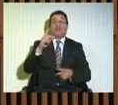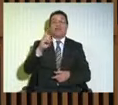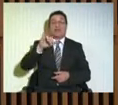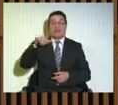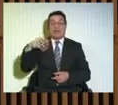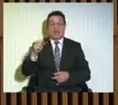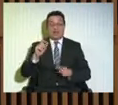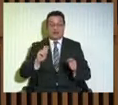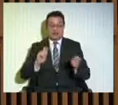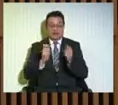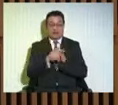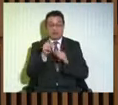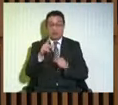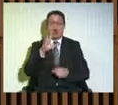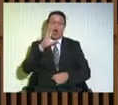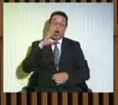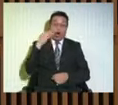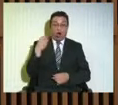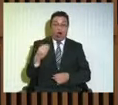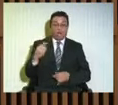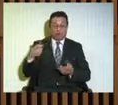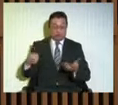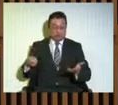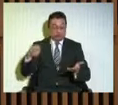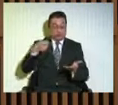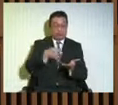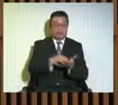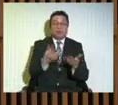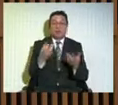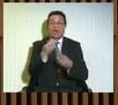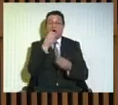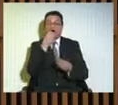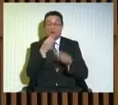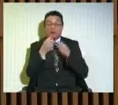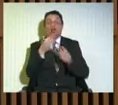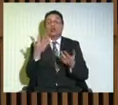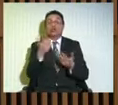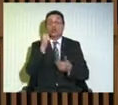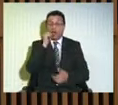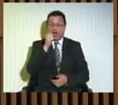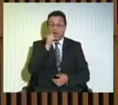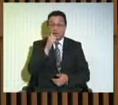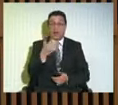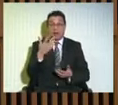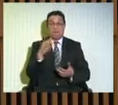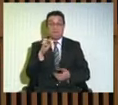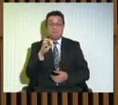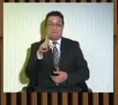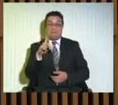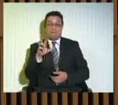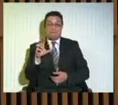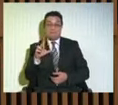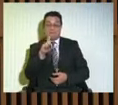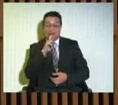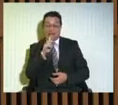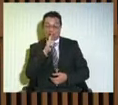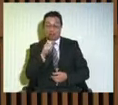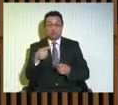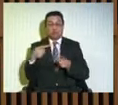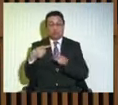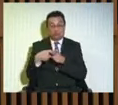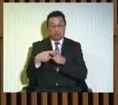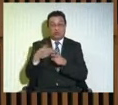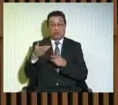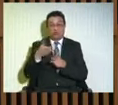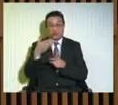trivial y algo obvio. ¿En qué comemos nosotros la comida todos los días? ¿En un plato y con cubiertos o